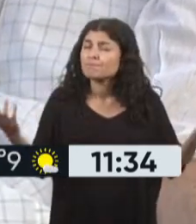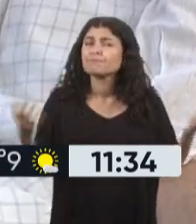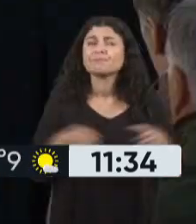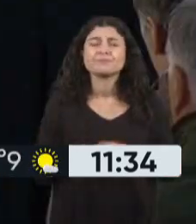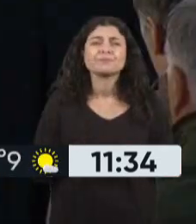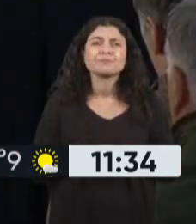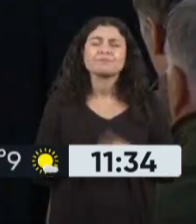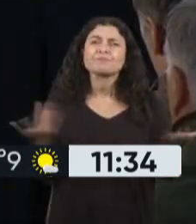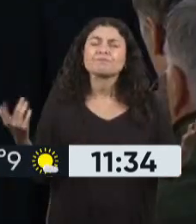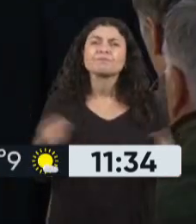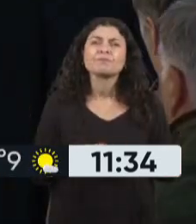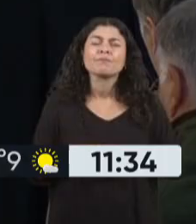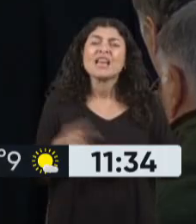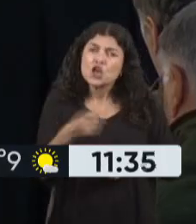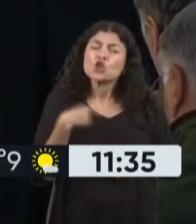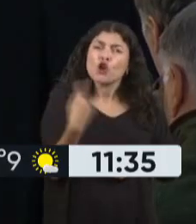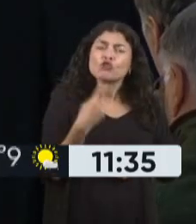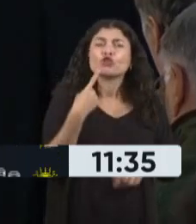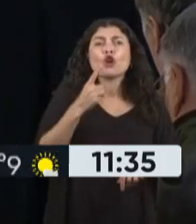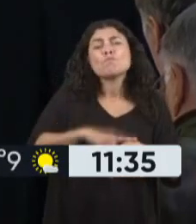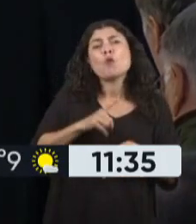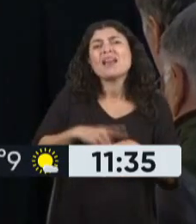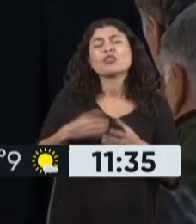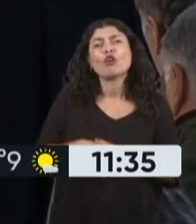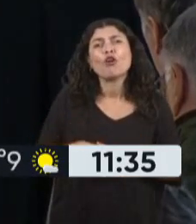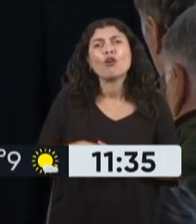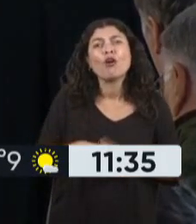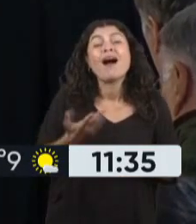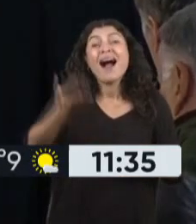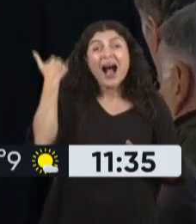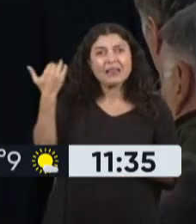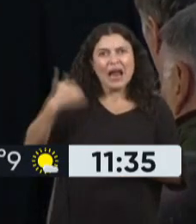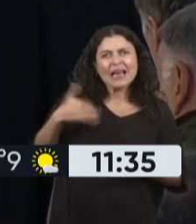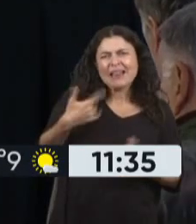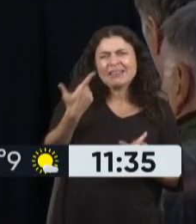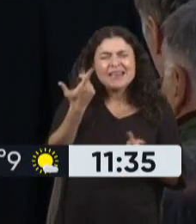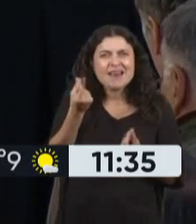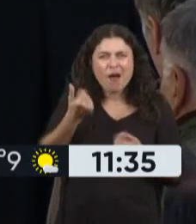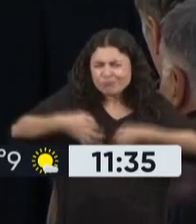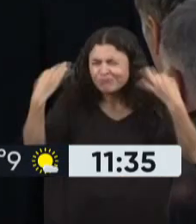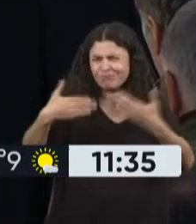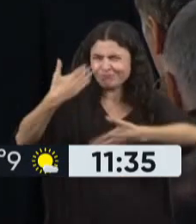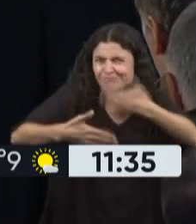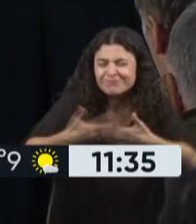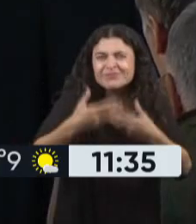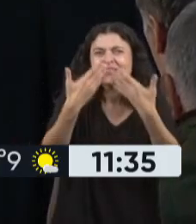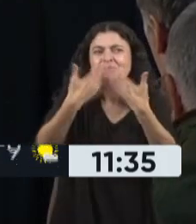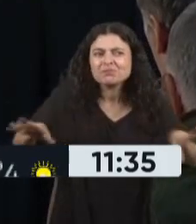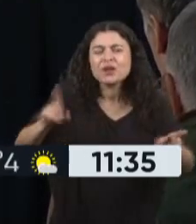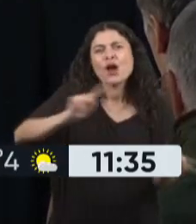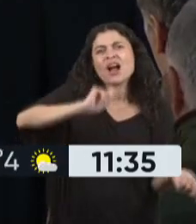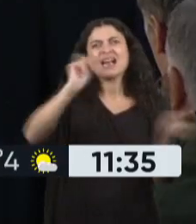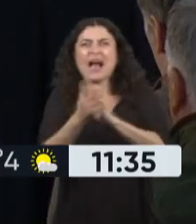Porque cuando dejamos de ser el país más rico del mundo, porque dejamos de abrazar de estas ideas, pasamos a